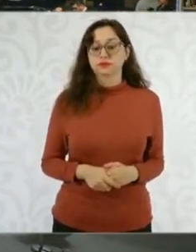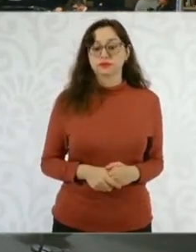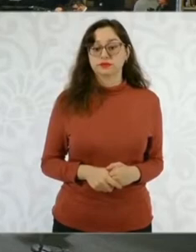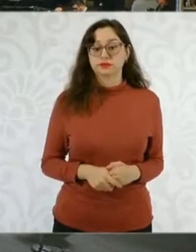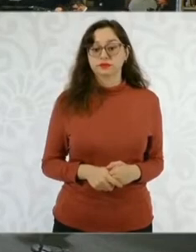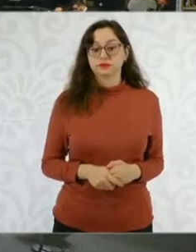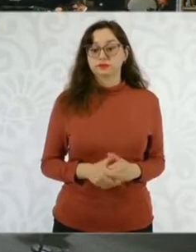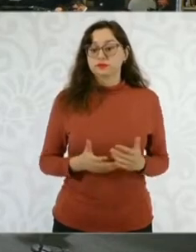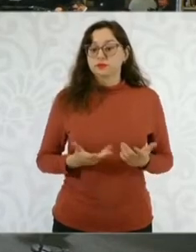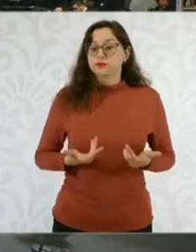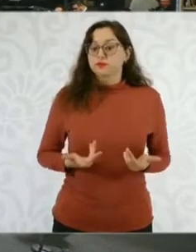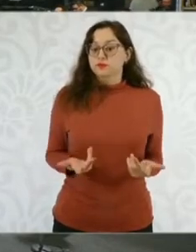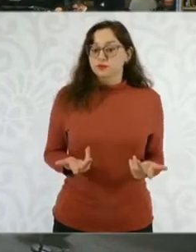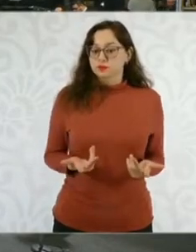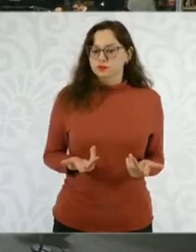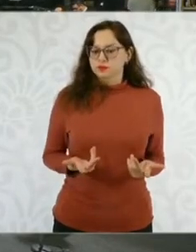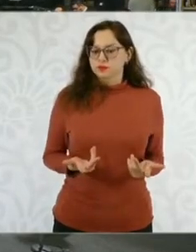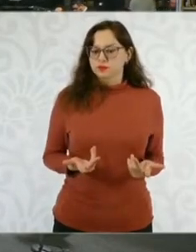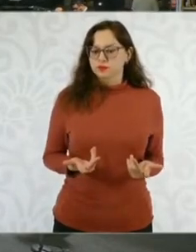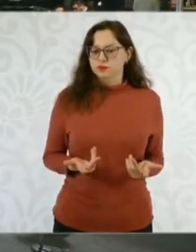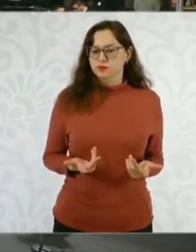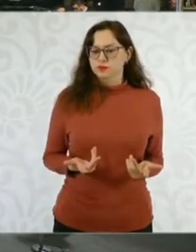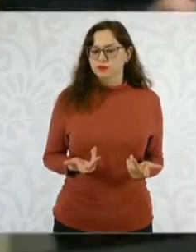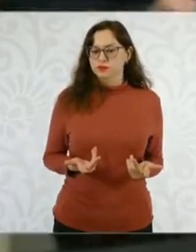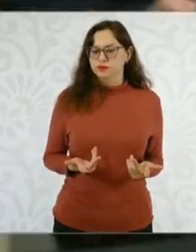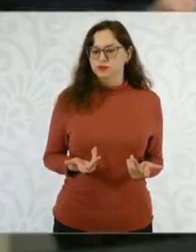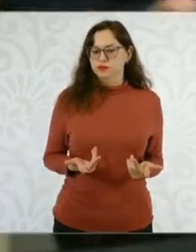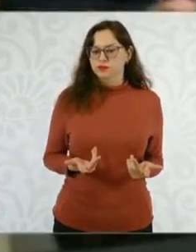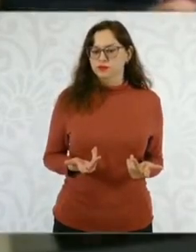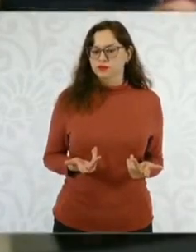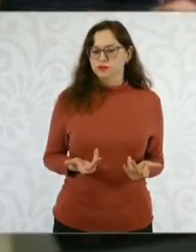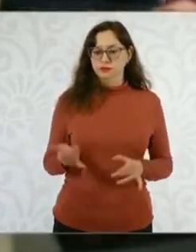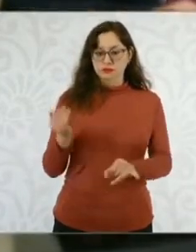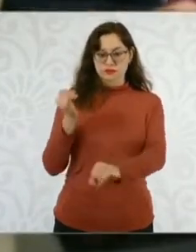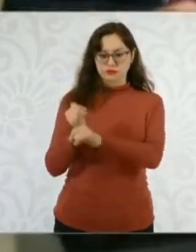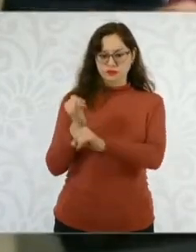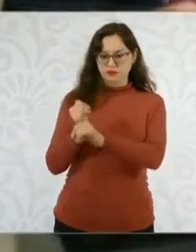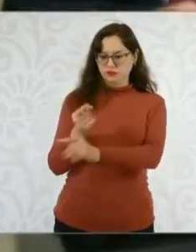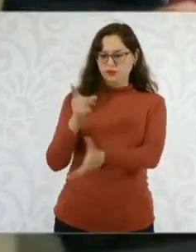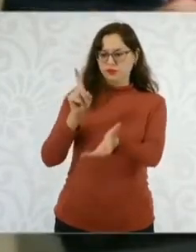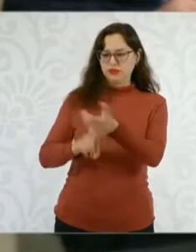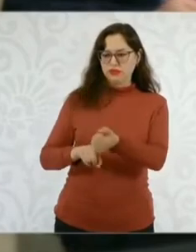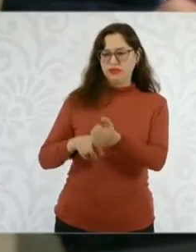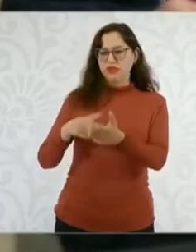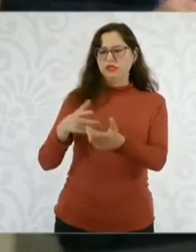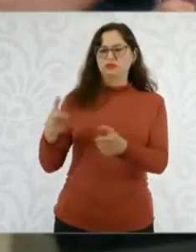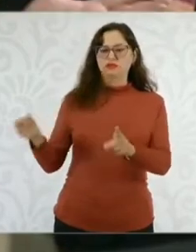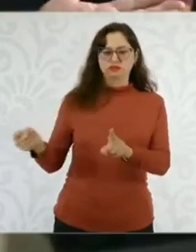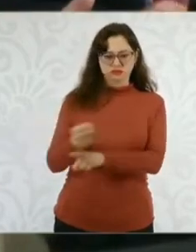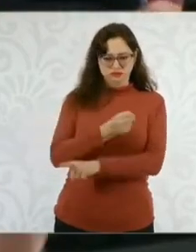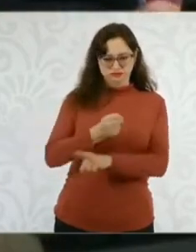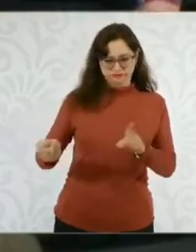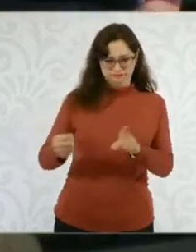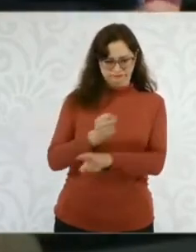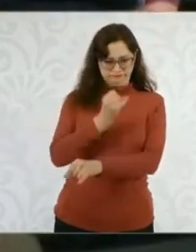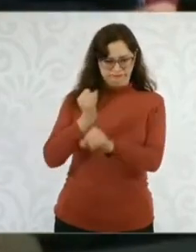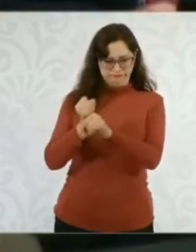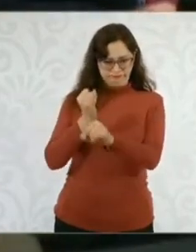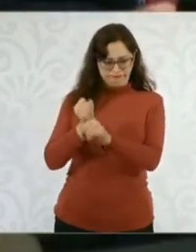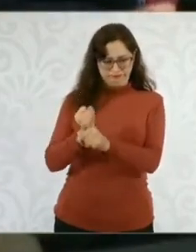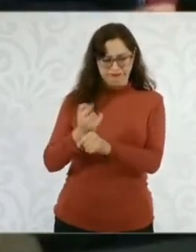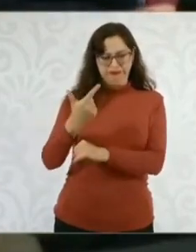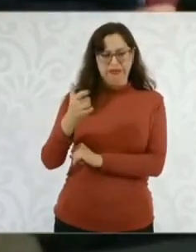de todo esto que se genera en las redes sociales, me ha llamado la atención últimamente. No es reciente,